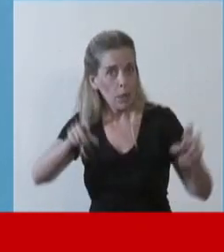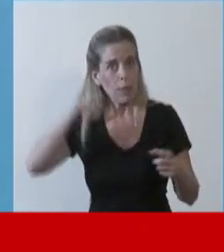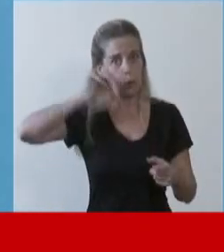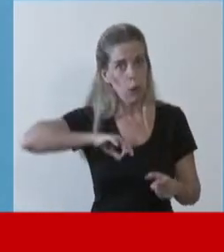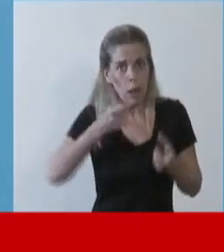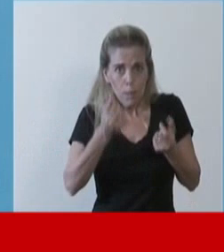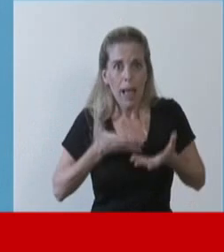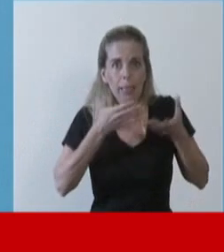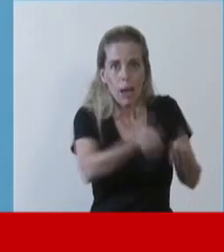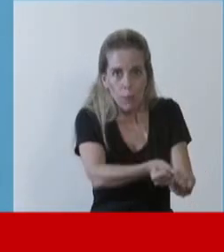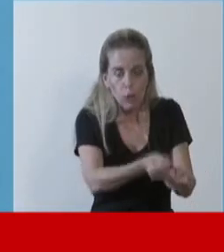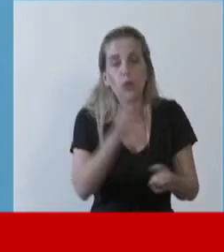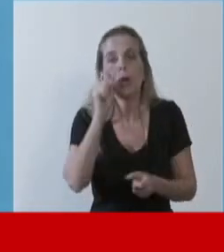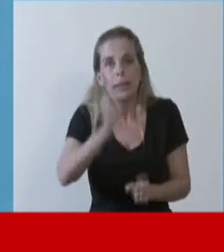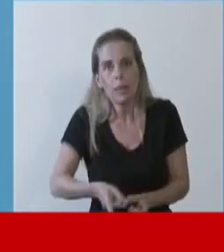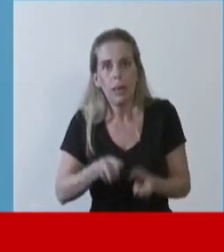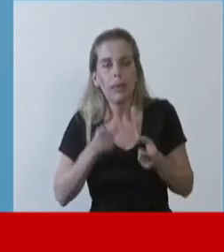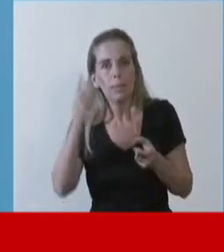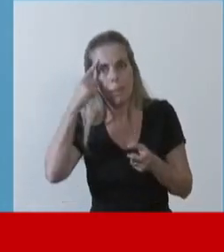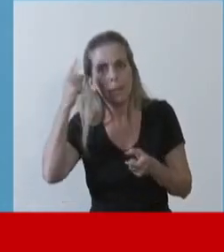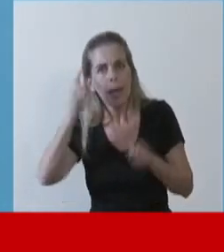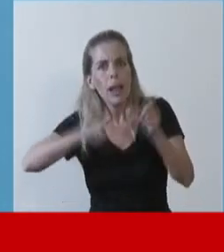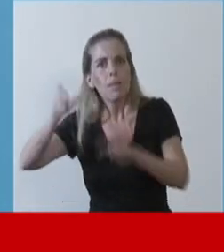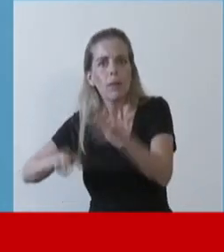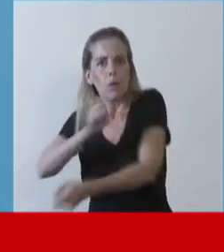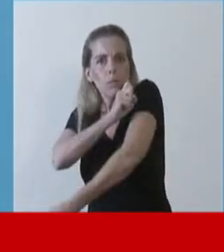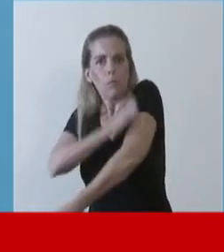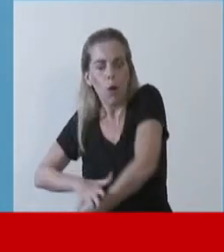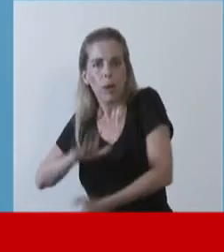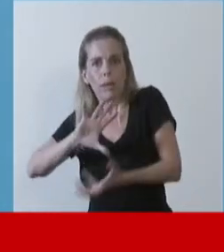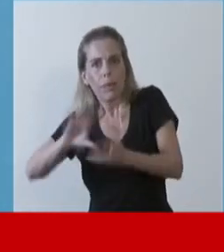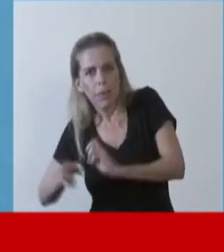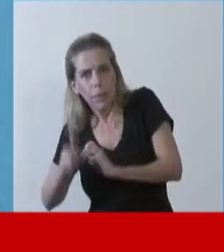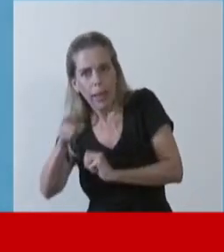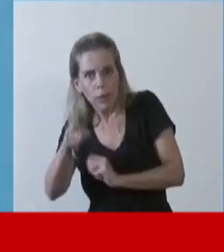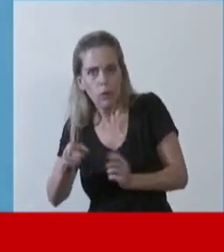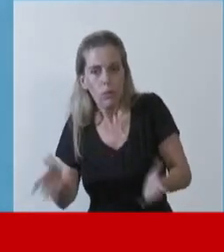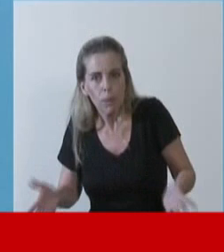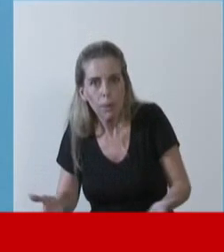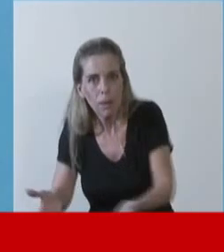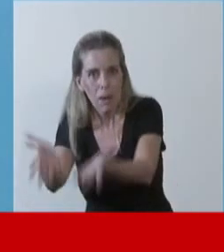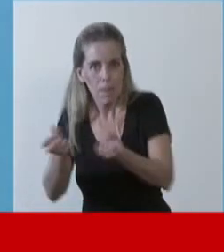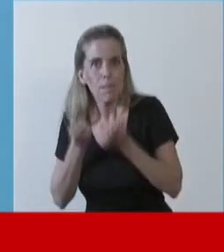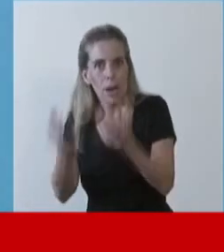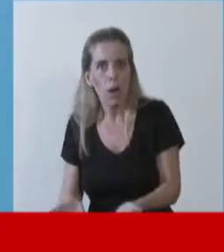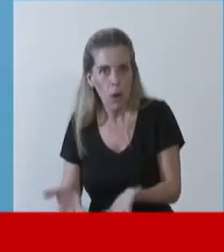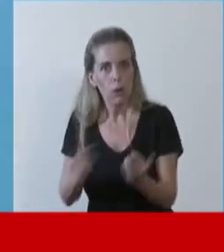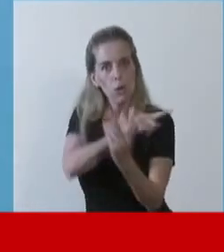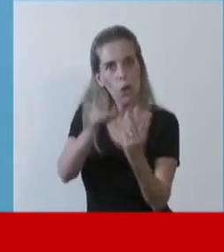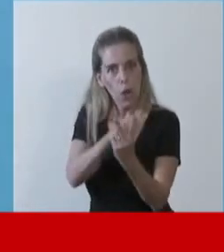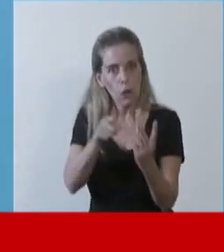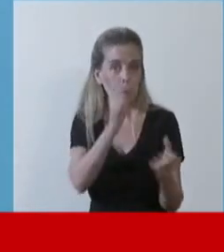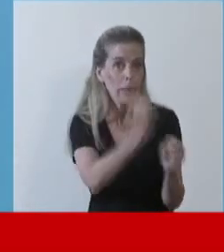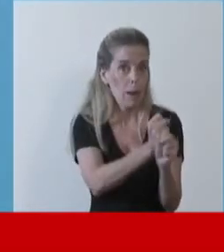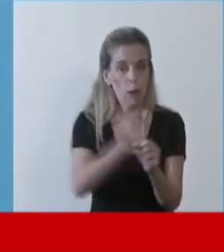esencia, con atender a la población más vulnerable y fortalecer en este periodo la mejora de infraestructura básica. Combinamos trabajo